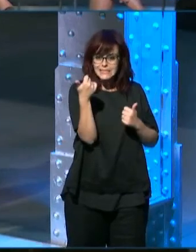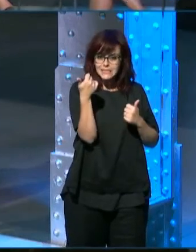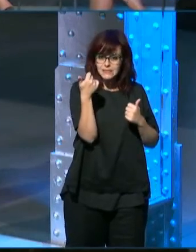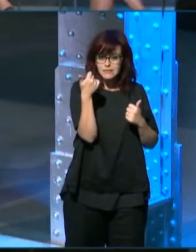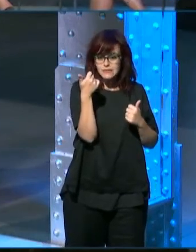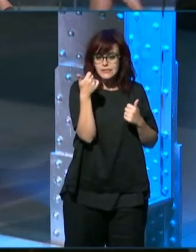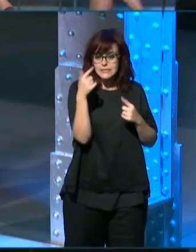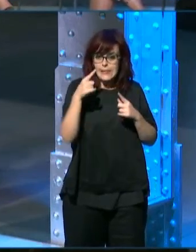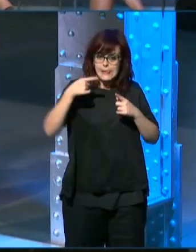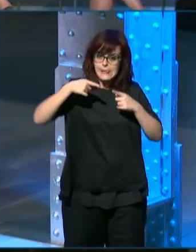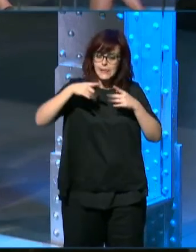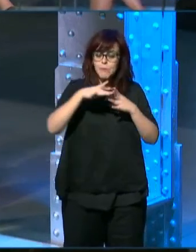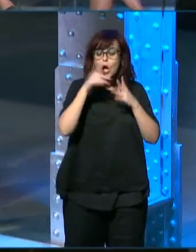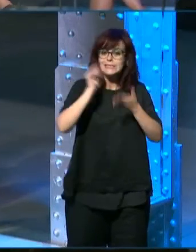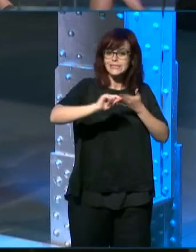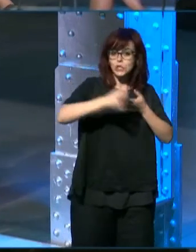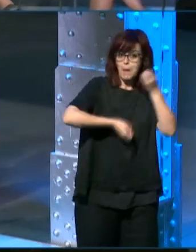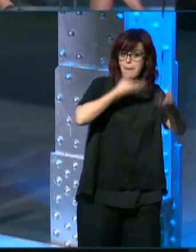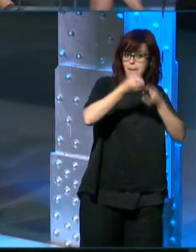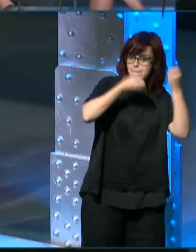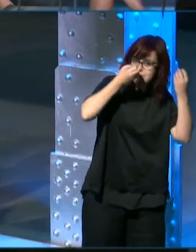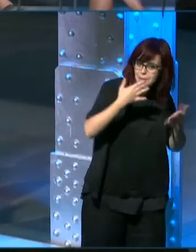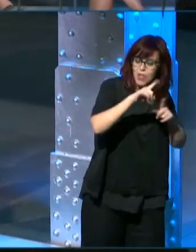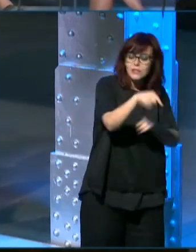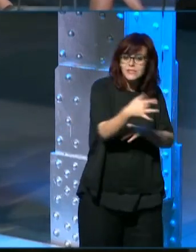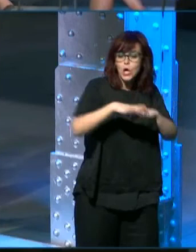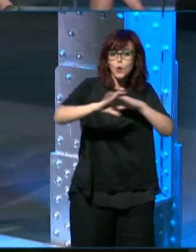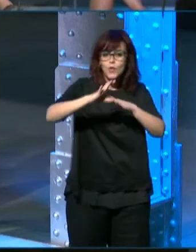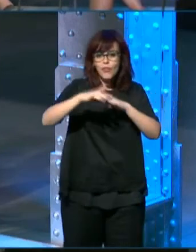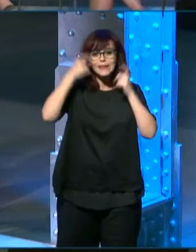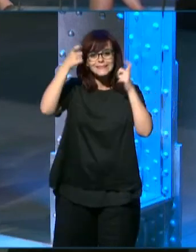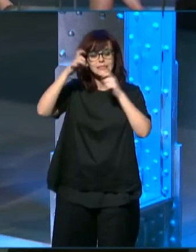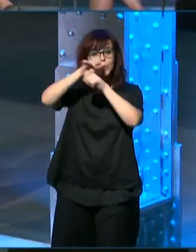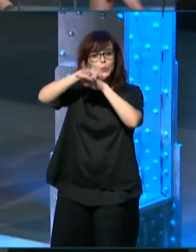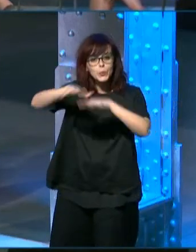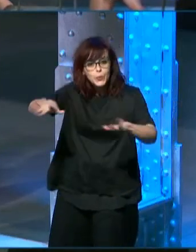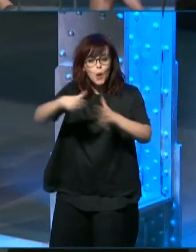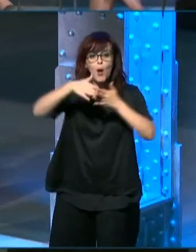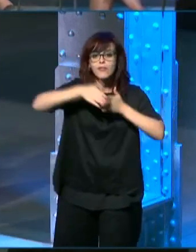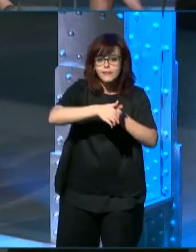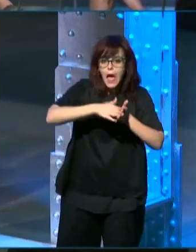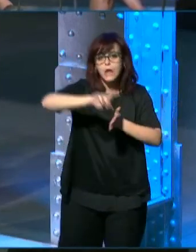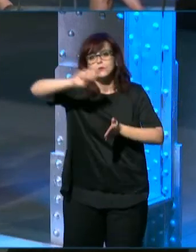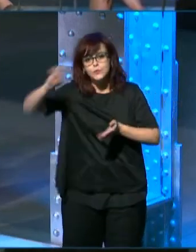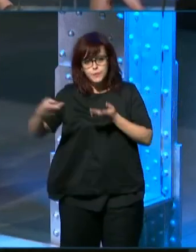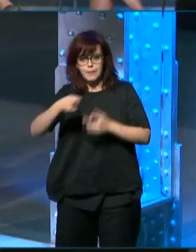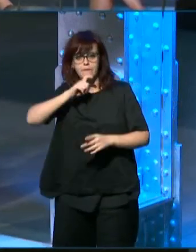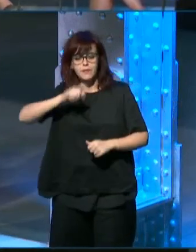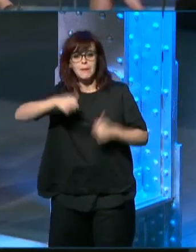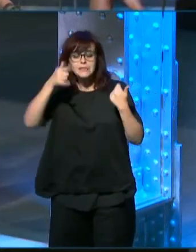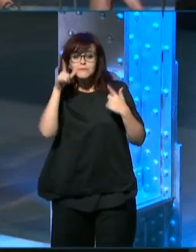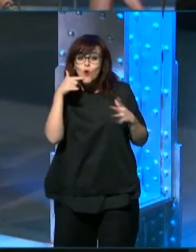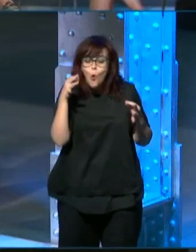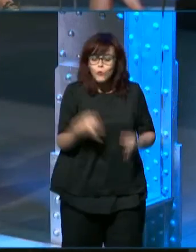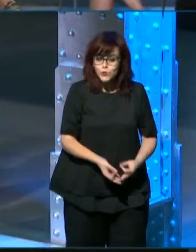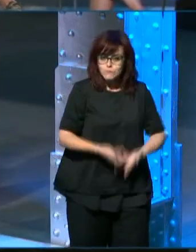por las que pasa un escritor en ese proceso de comunicación con los demás o editar, etcétera, es diferente, pero el instante